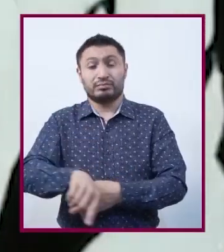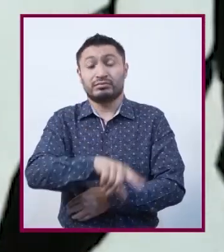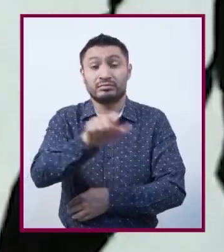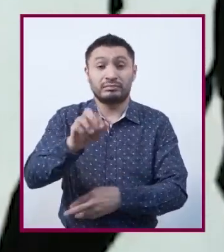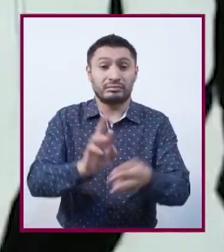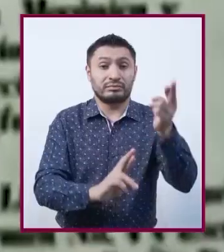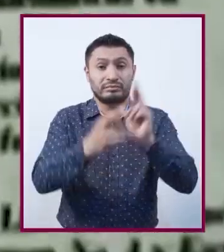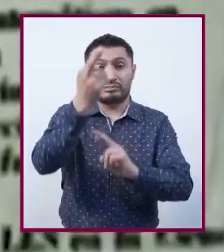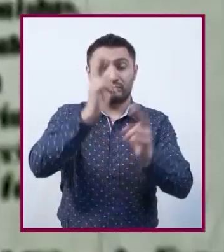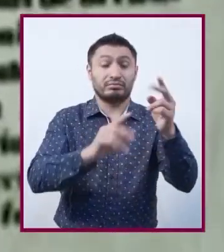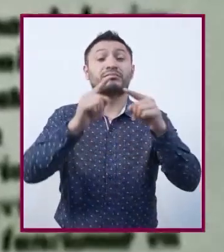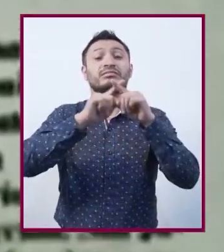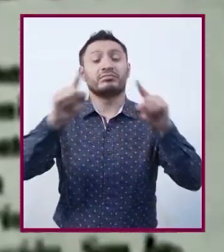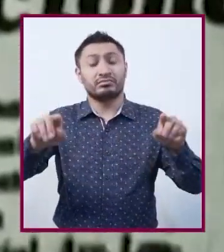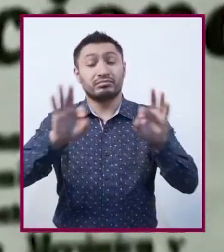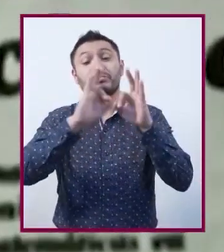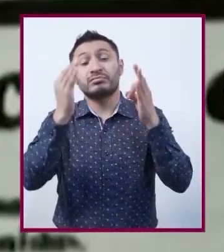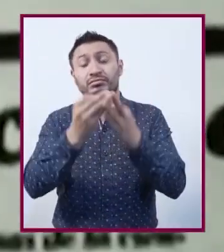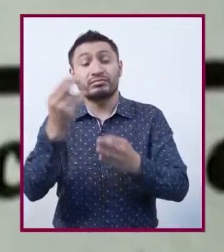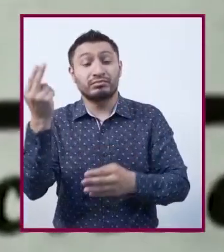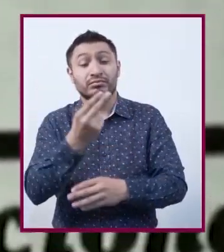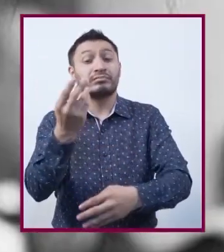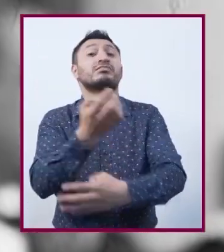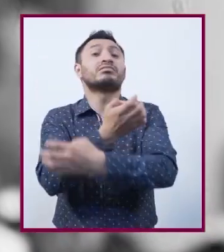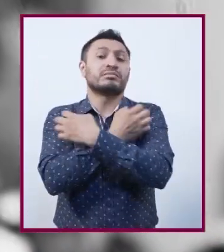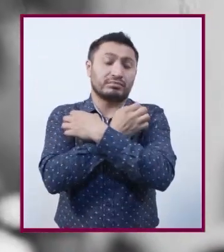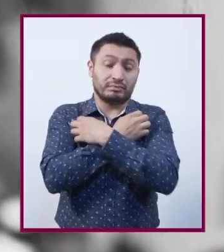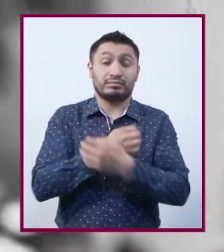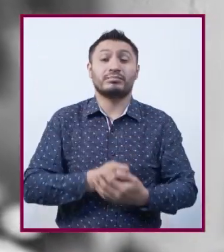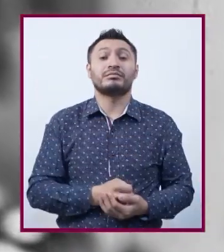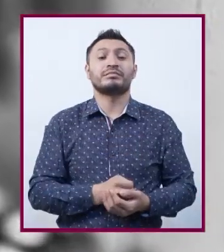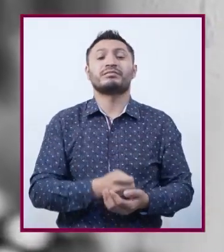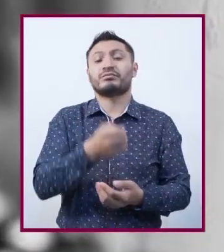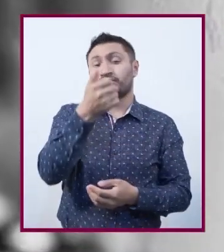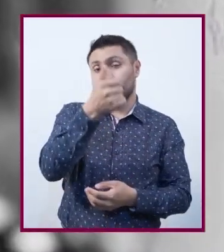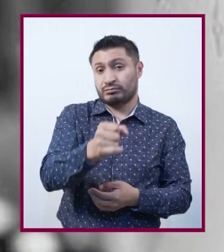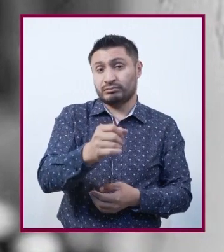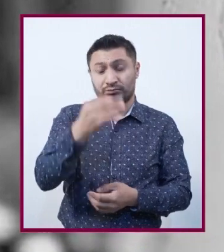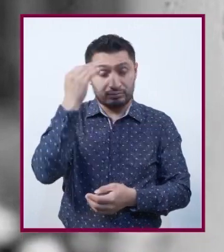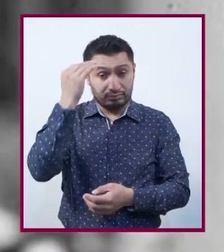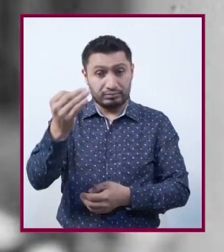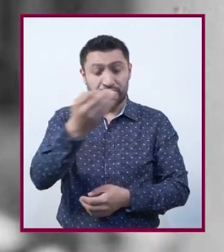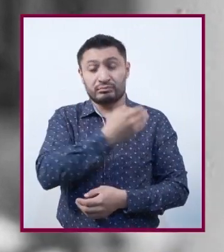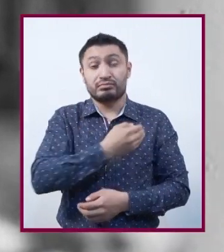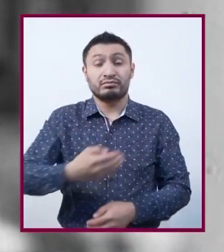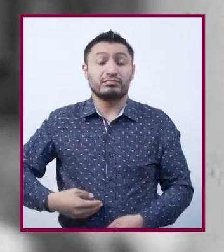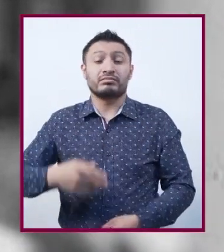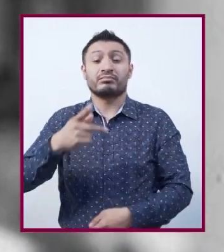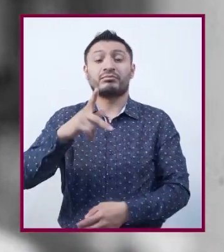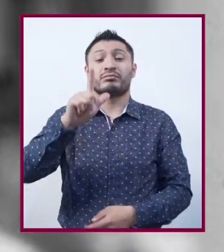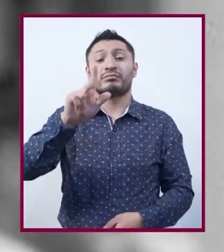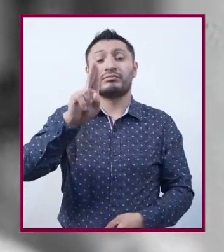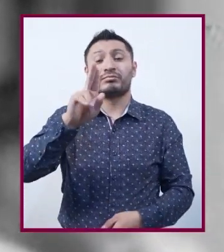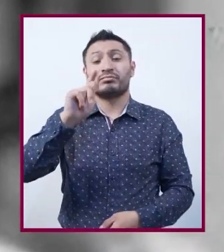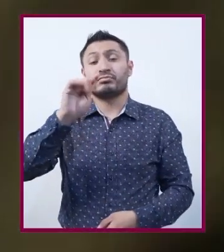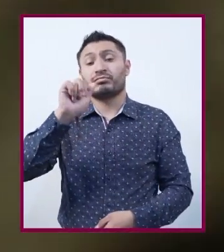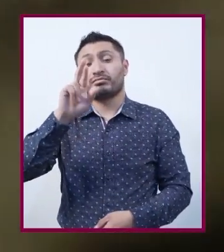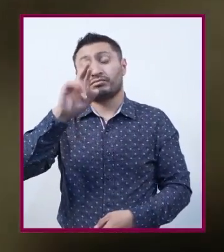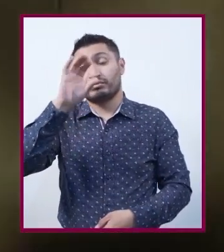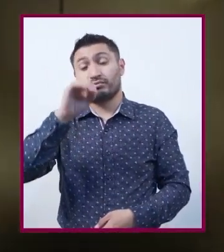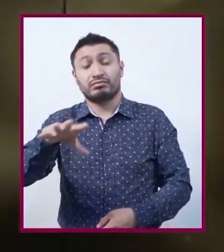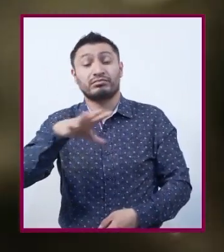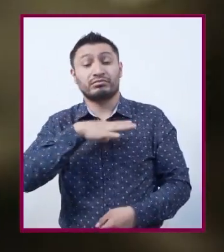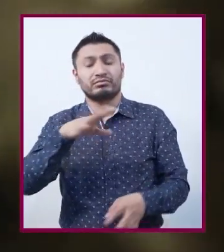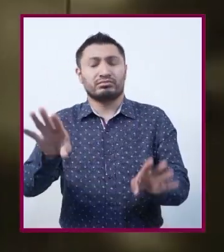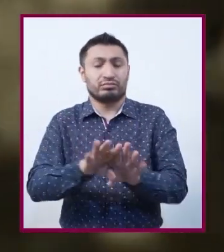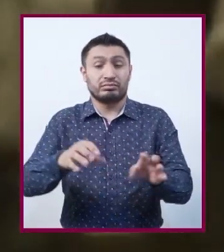con otro tipo de necesidades educativas. Por esta razón, durante el periodo del presidente Plutarco Elías Calles, se